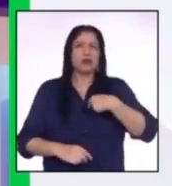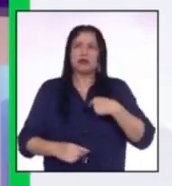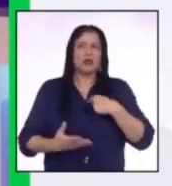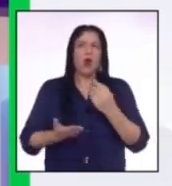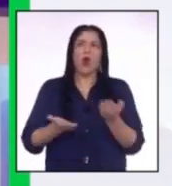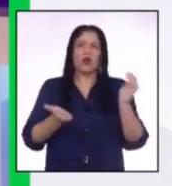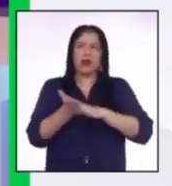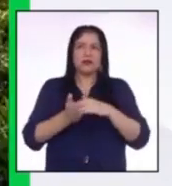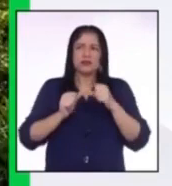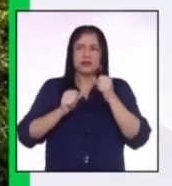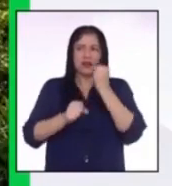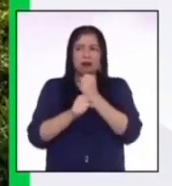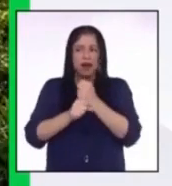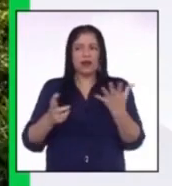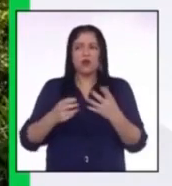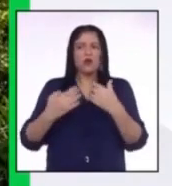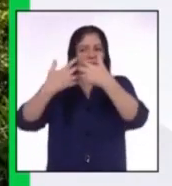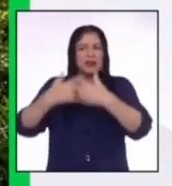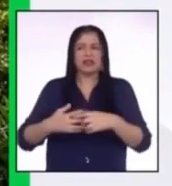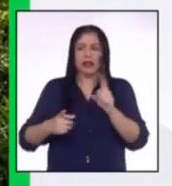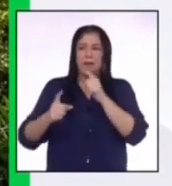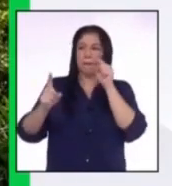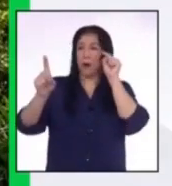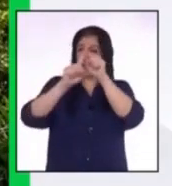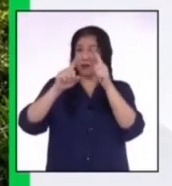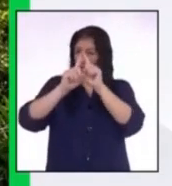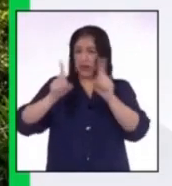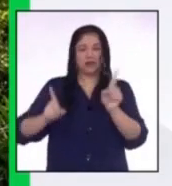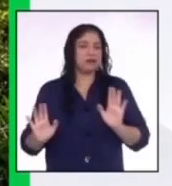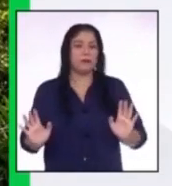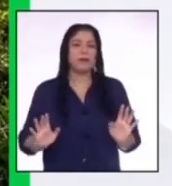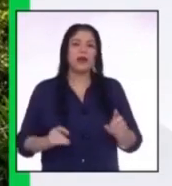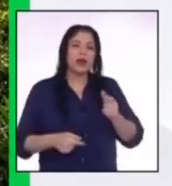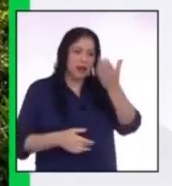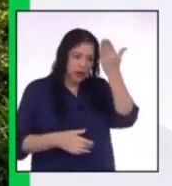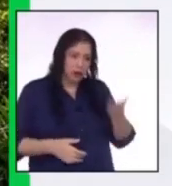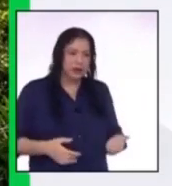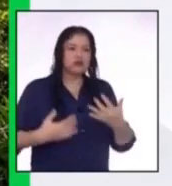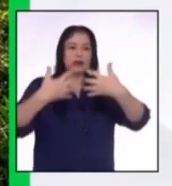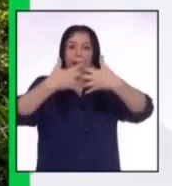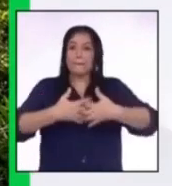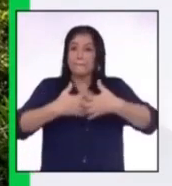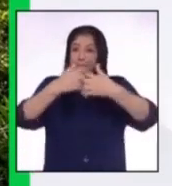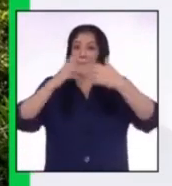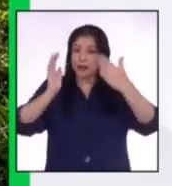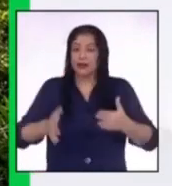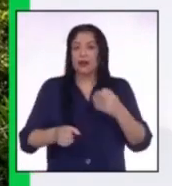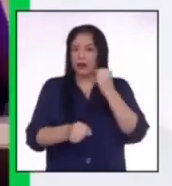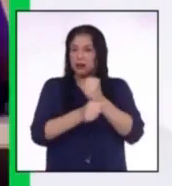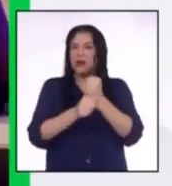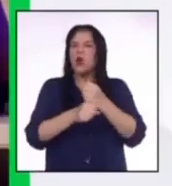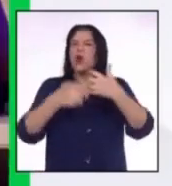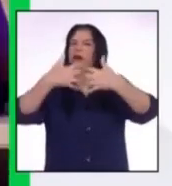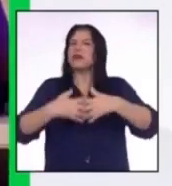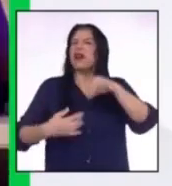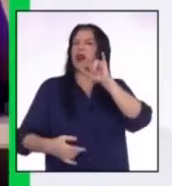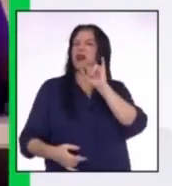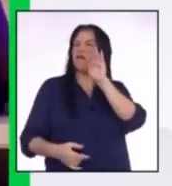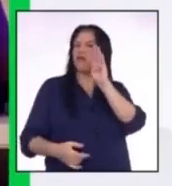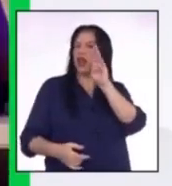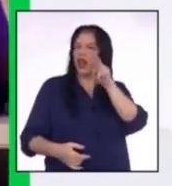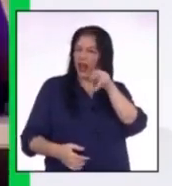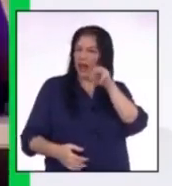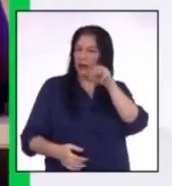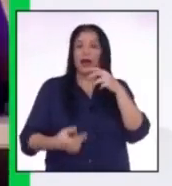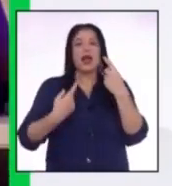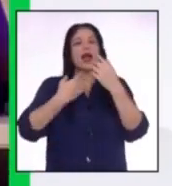cuyo propósito no compartida y también tenemos casos como el de eduardo jackson que es un empresario que trabajaba en y deme toda su vida y después de ver los